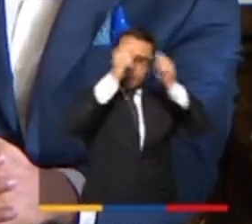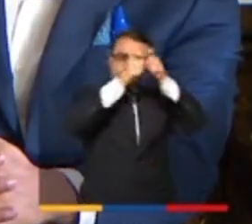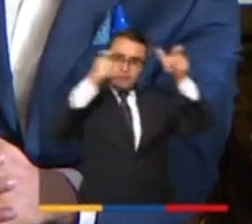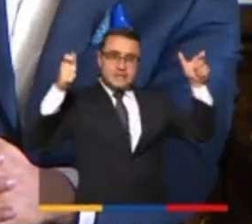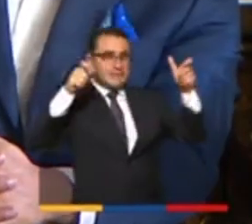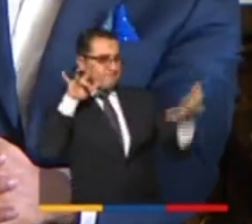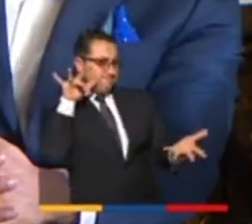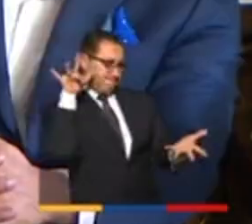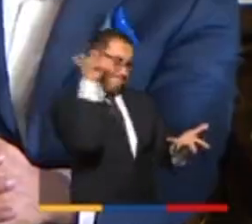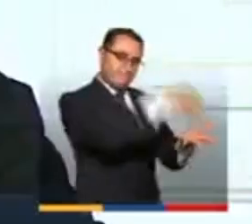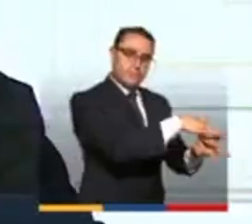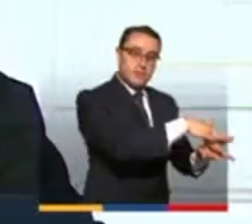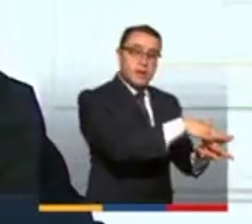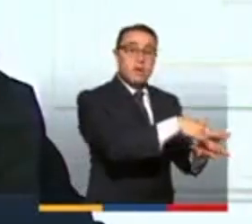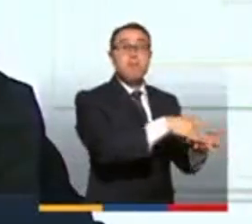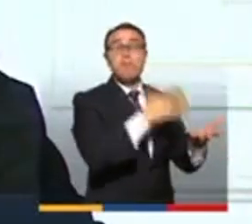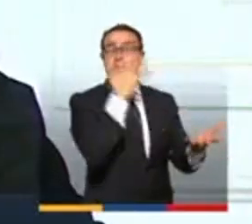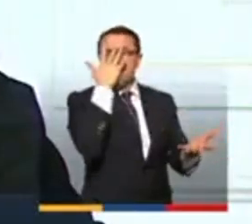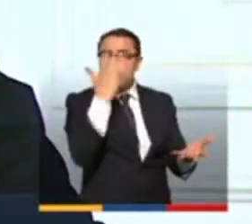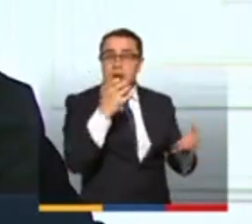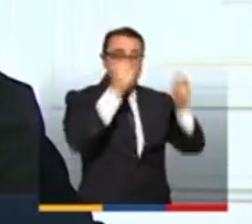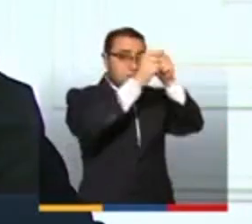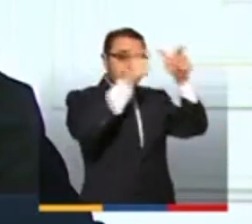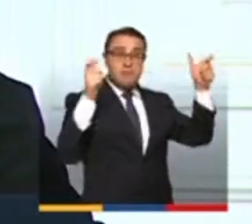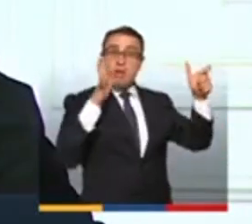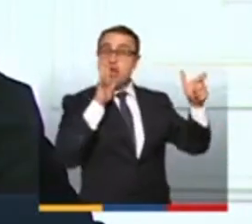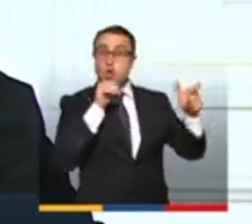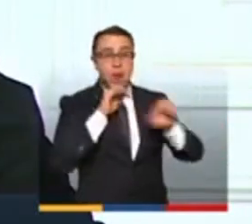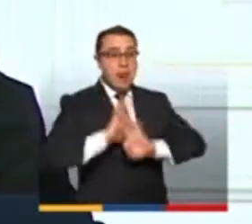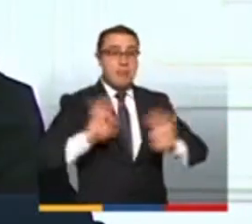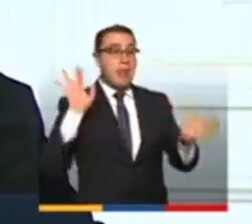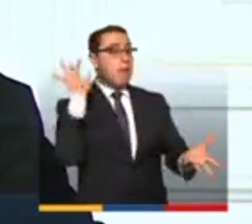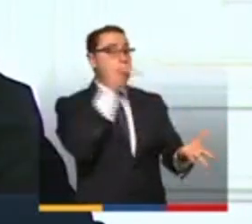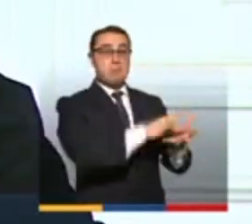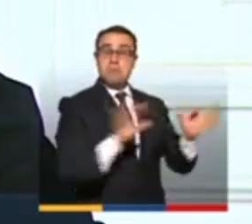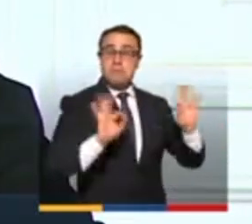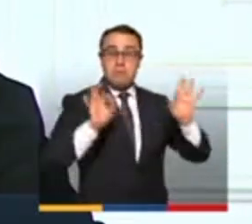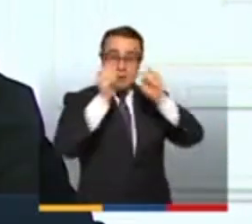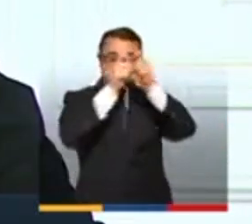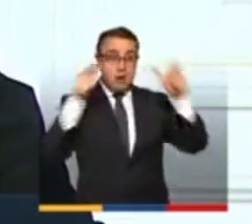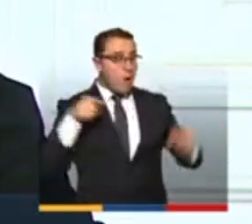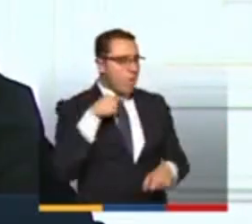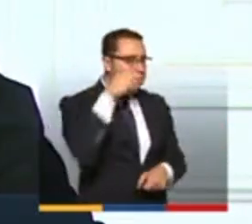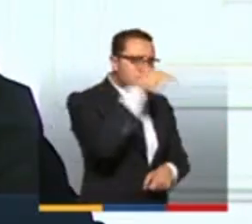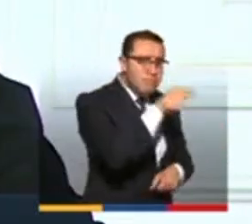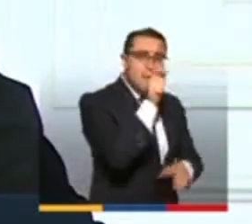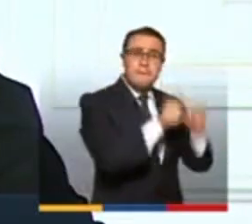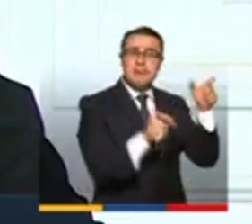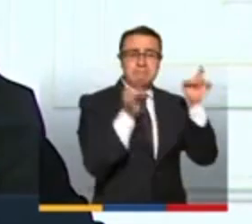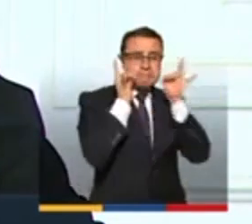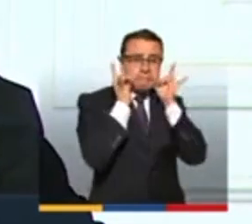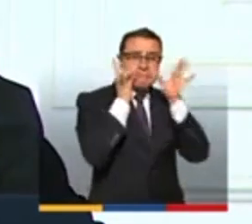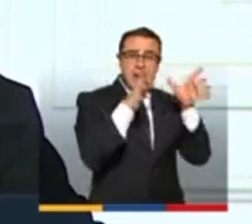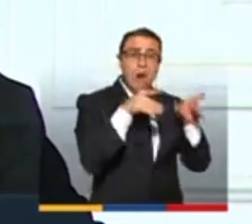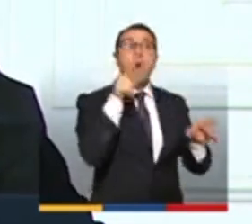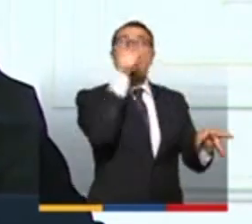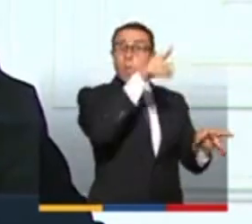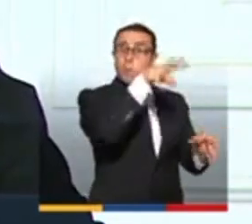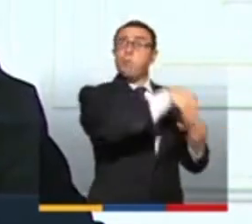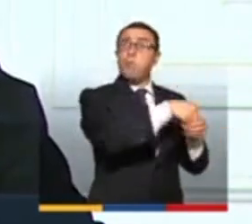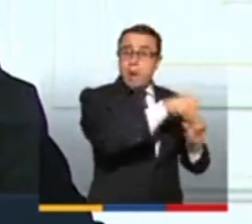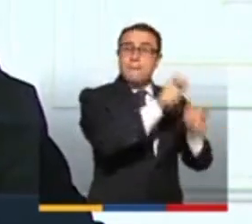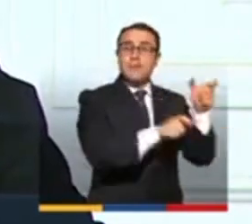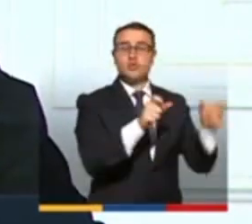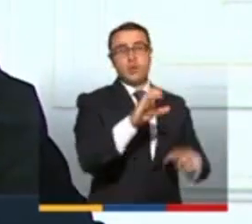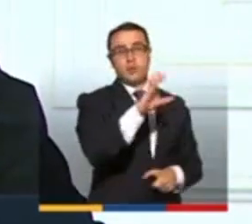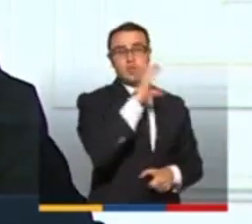esté, con las cosas que están ocurriendo allí a miles de personas, incluidas colombianos y colombianas, en el